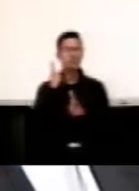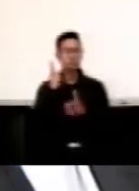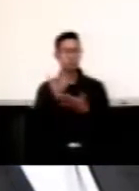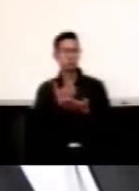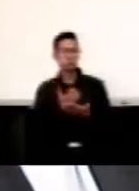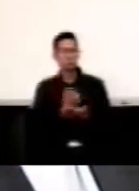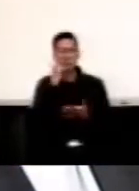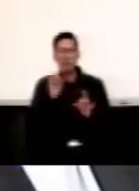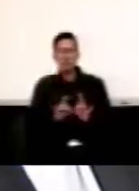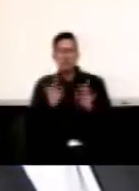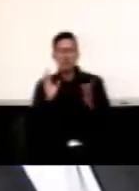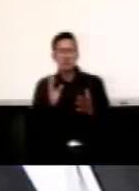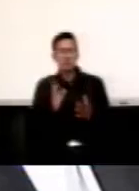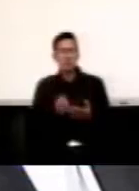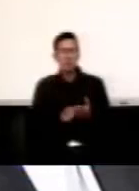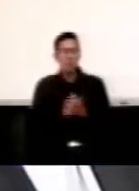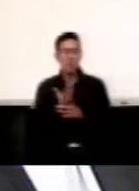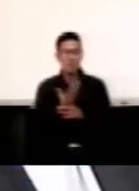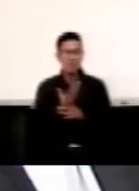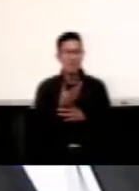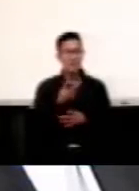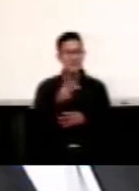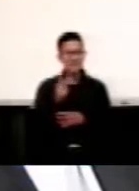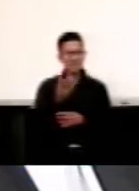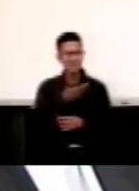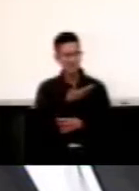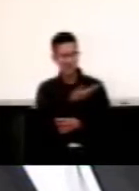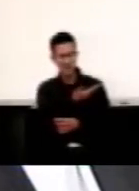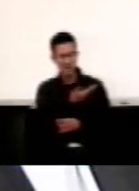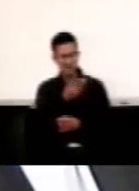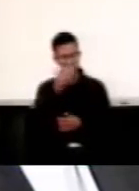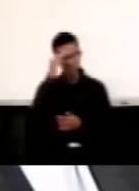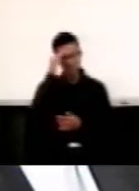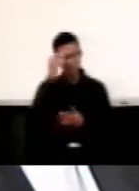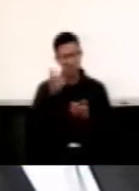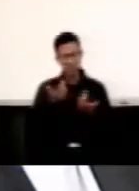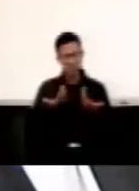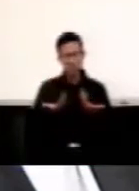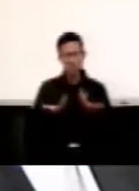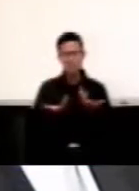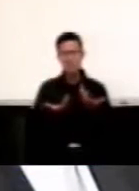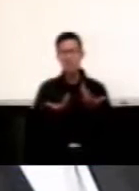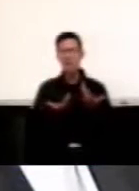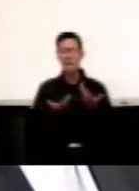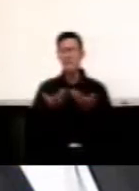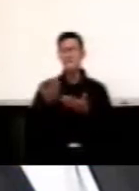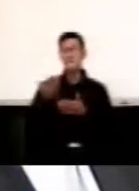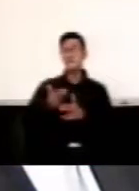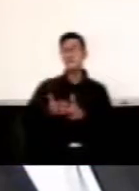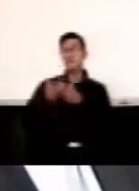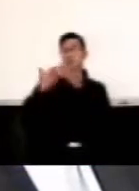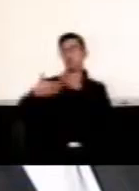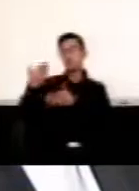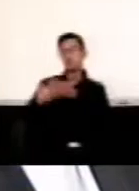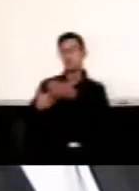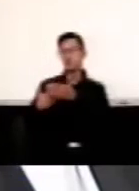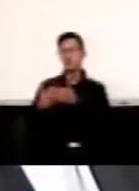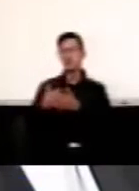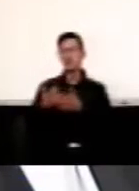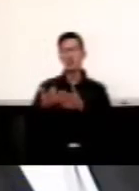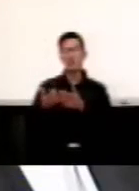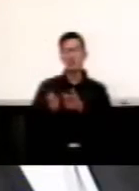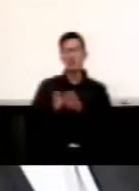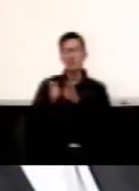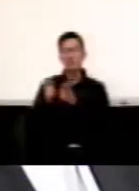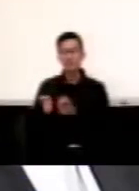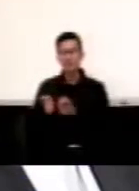una expresión organizativa, de acuerdo a los autores, de un movimiento que surge en las pasadas elecciones a cargo de